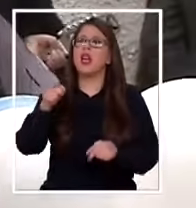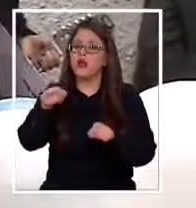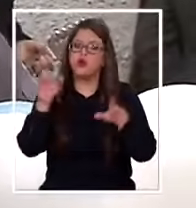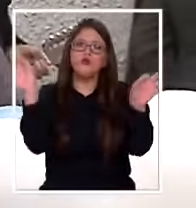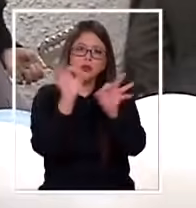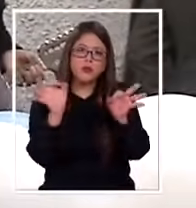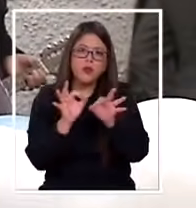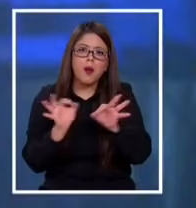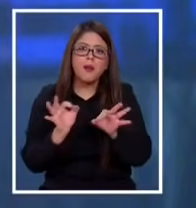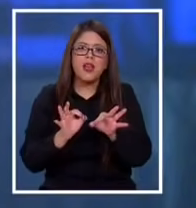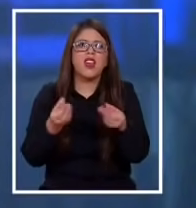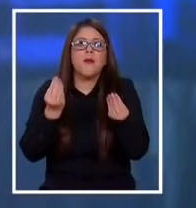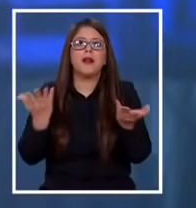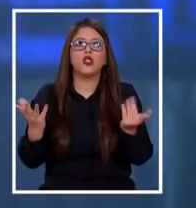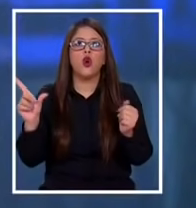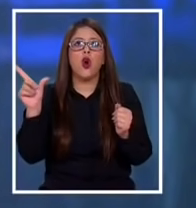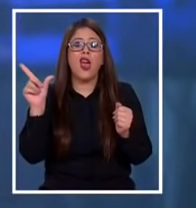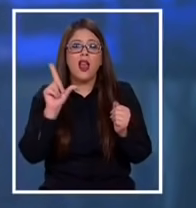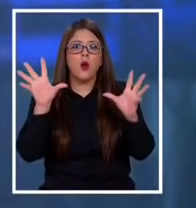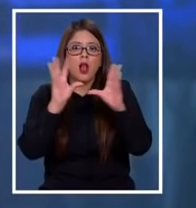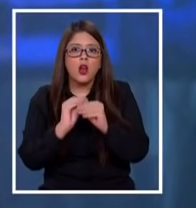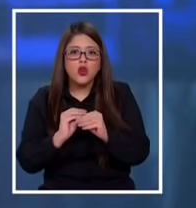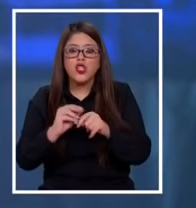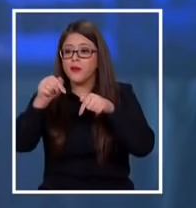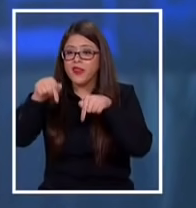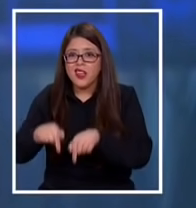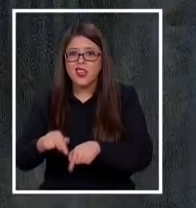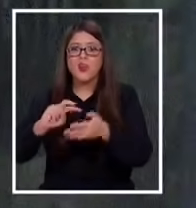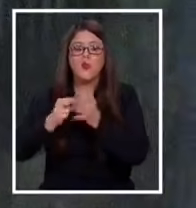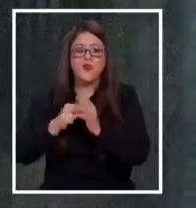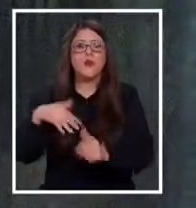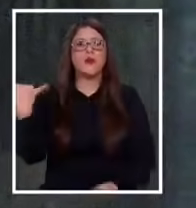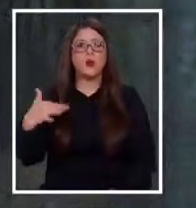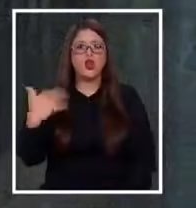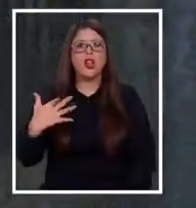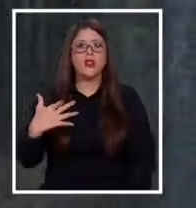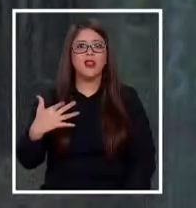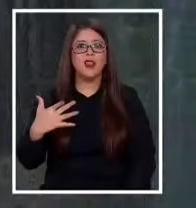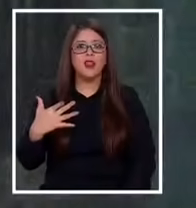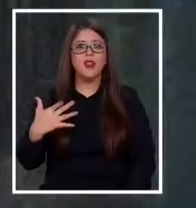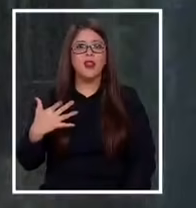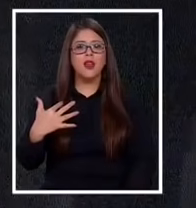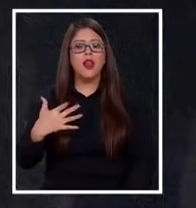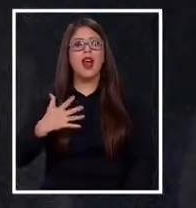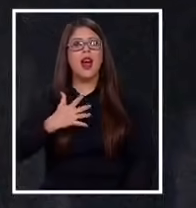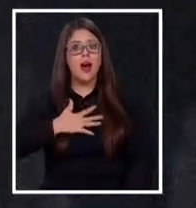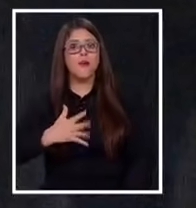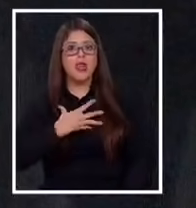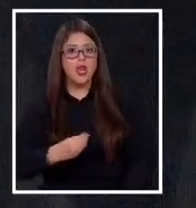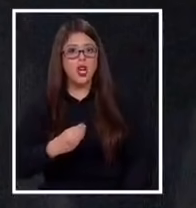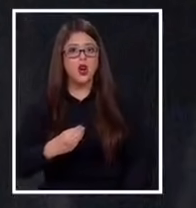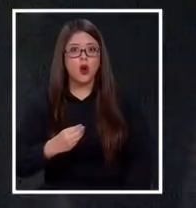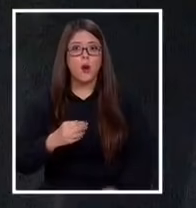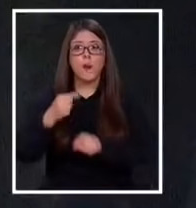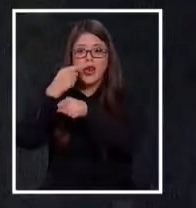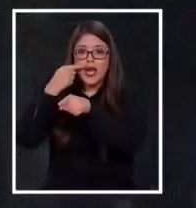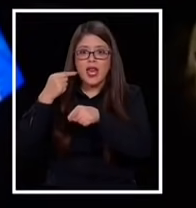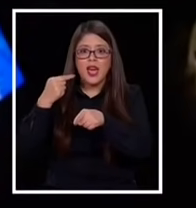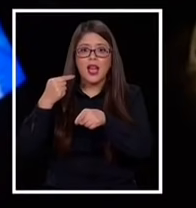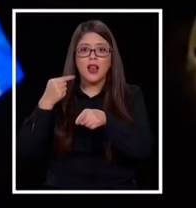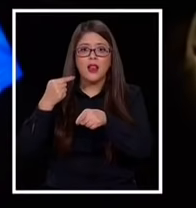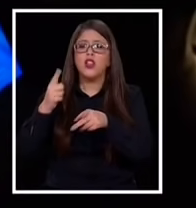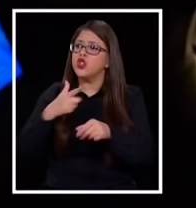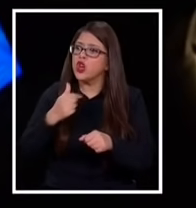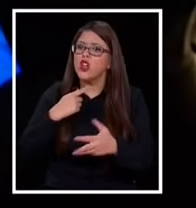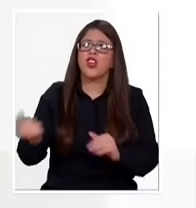del lunes. Yo digo que aquí hubo una agresión grande hacia mi hijo para que él actuara así. Quiero que aparezca